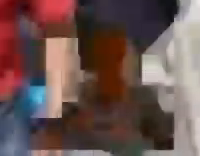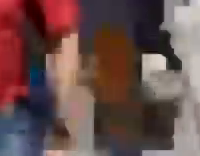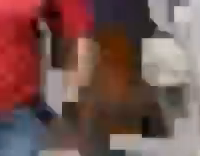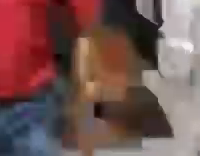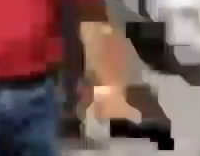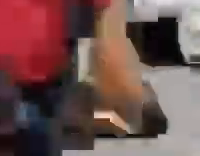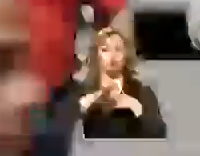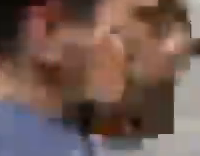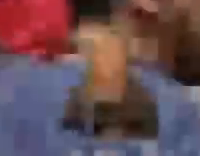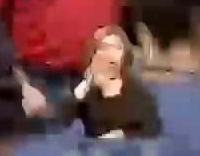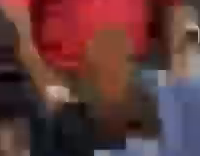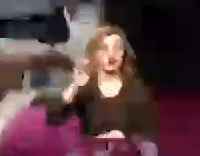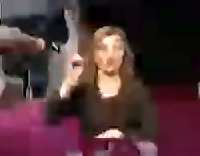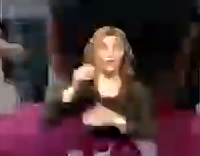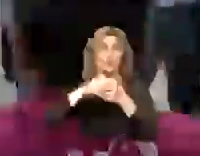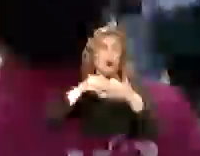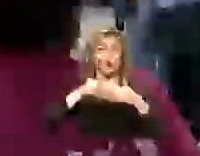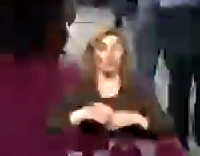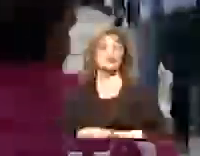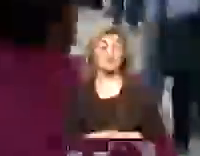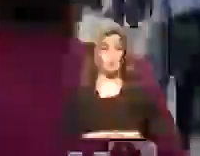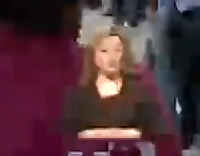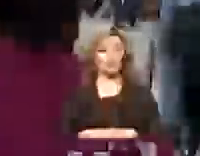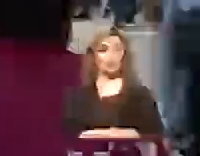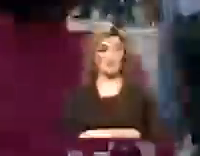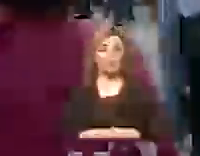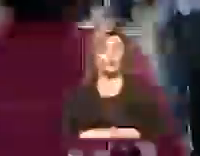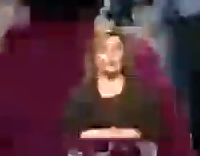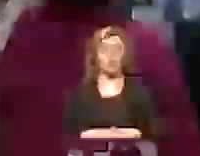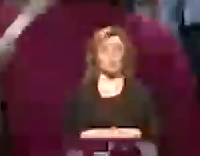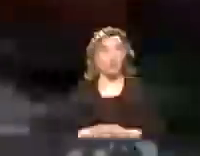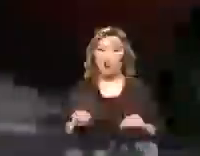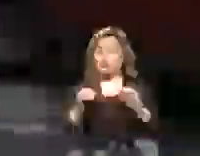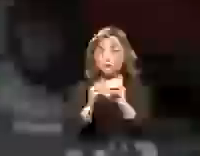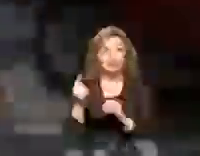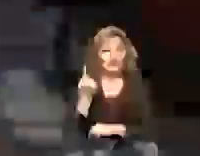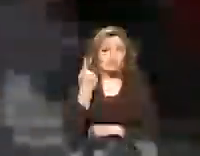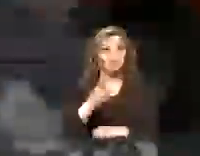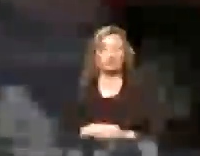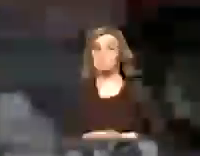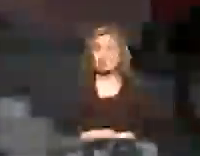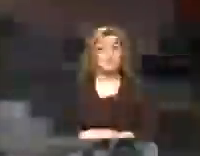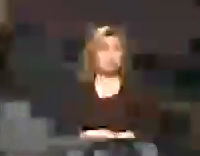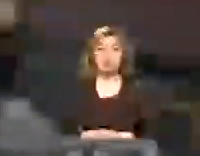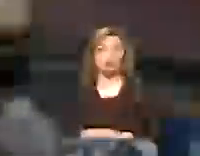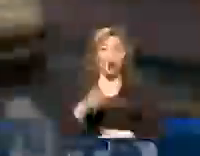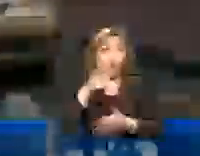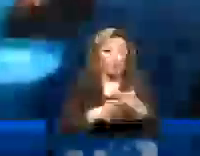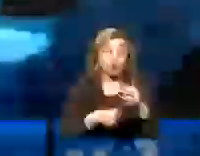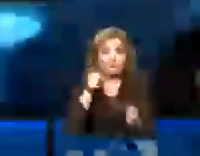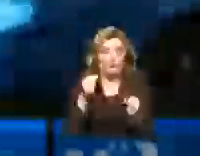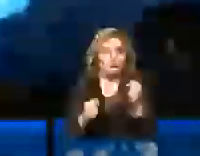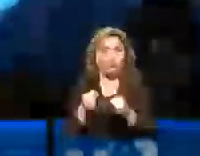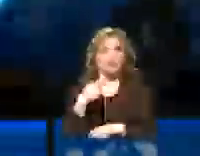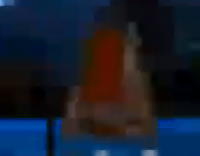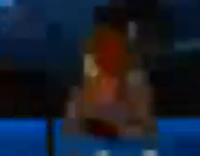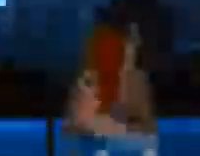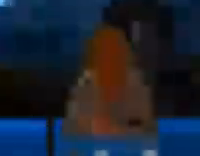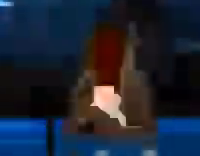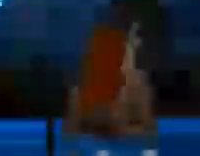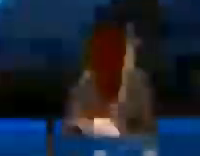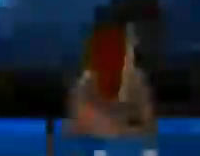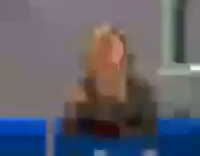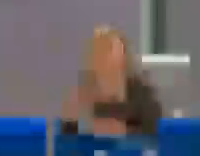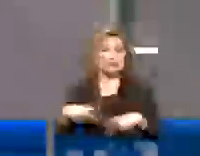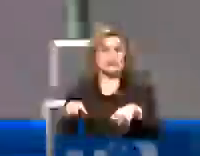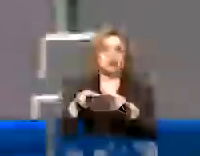es de $400. Pero eso no es lo único que se incrementa. Por ejemplo, las multas de tránsito ahora se ajustan a